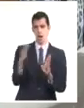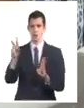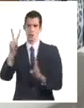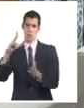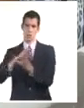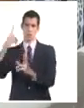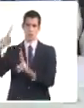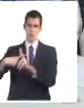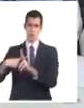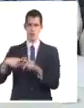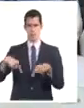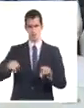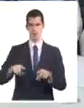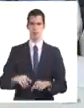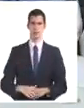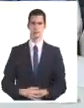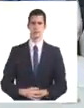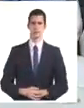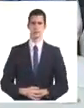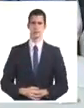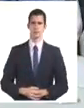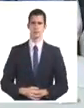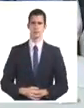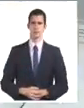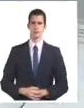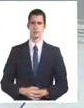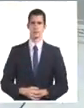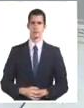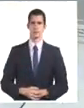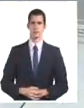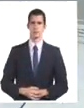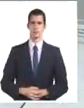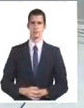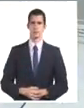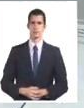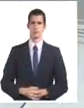entrante. Néstor Pardiño, Sistema Informativo de la Televisión Cubana.